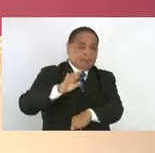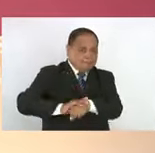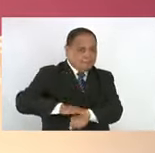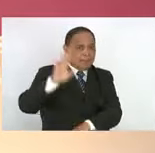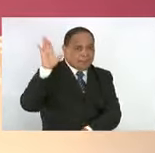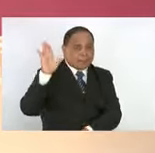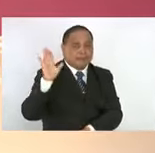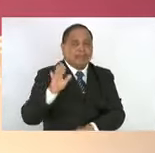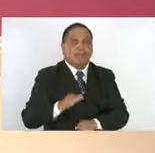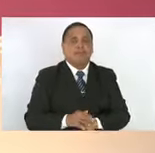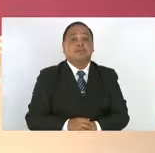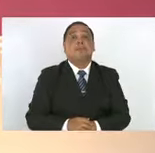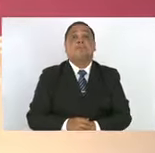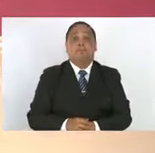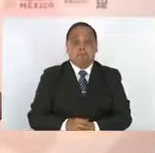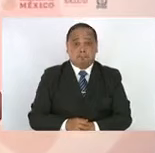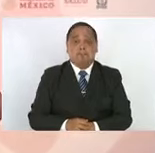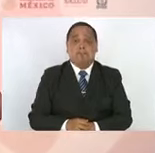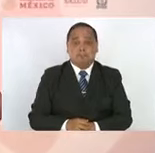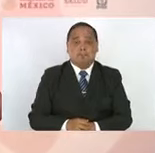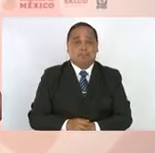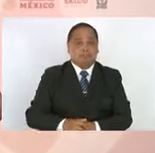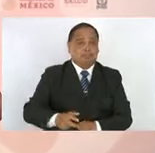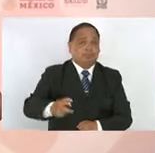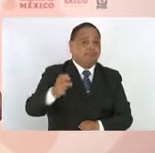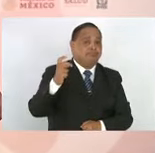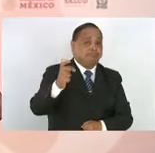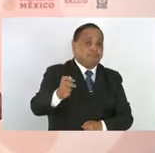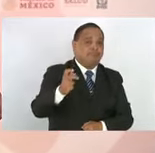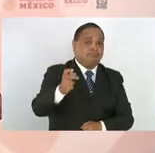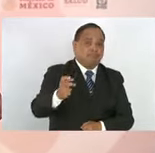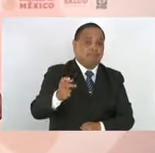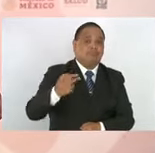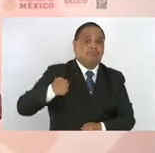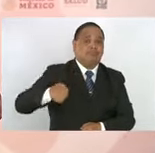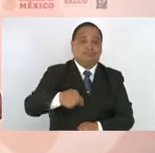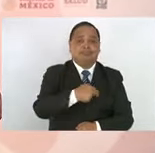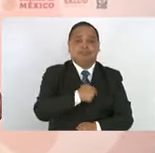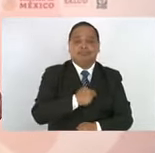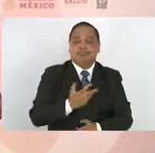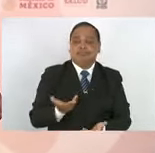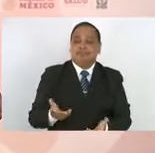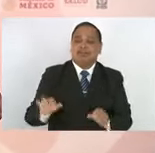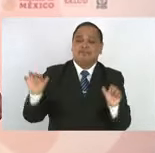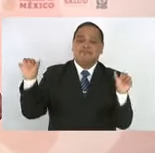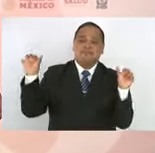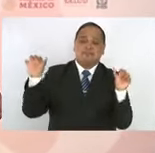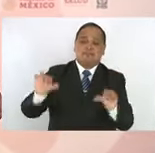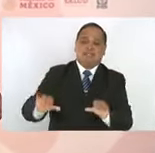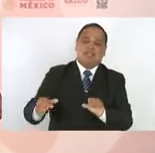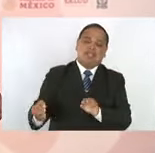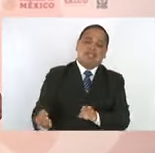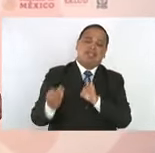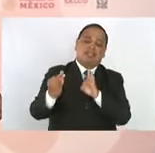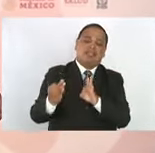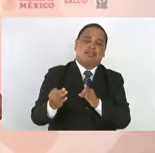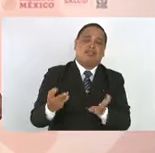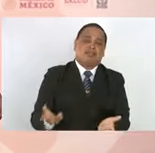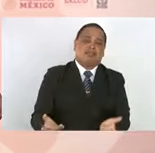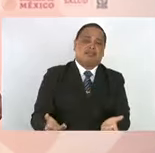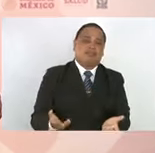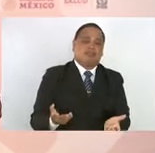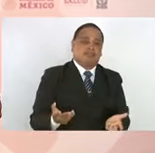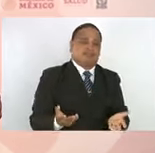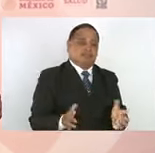porque tenemos que enfrentar el déficit y dejar las